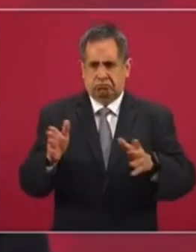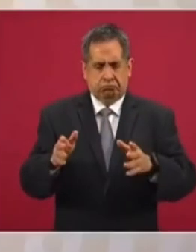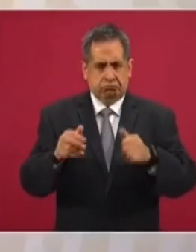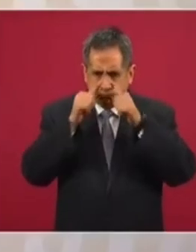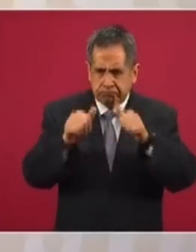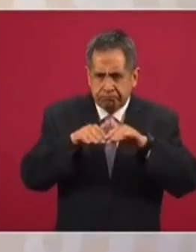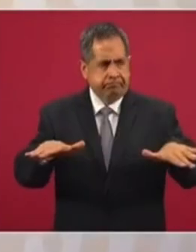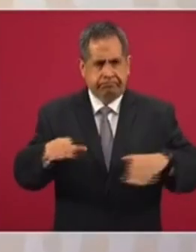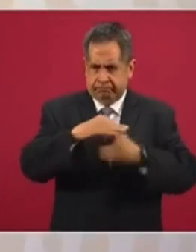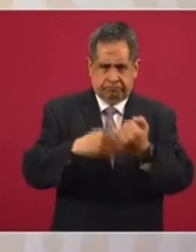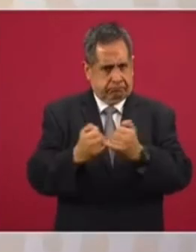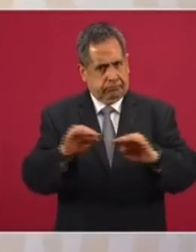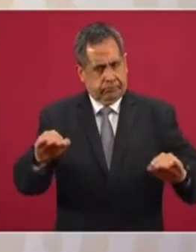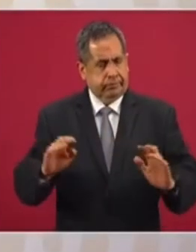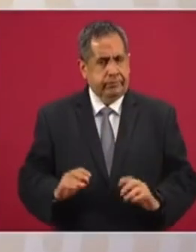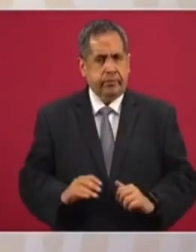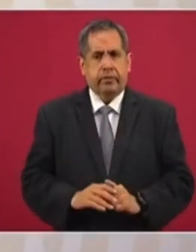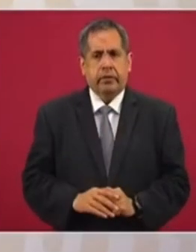vigente